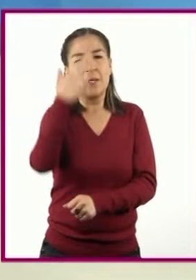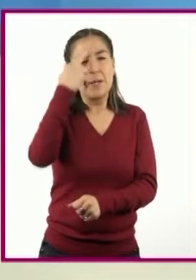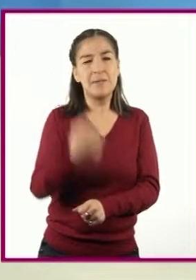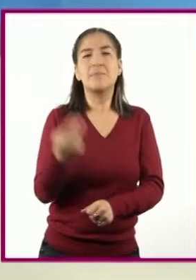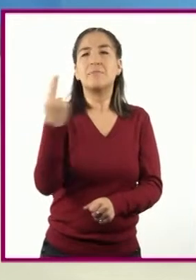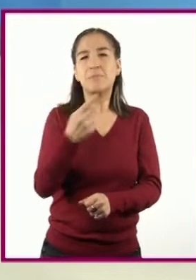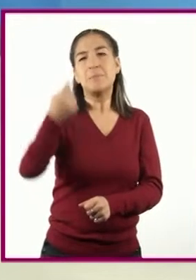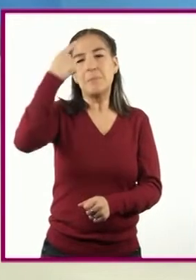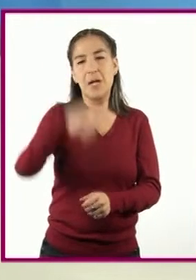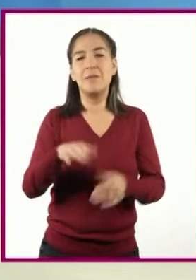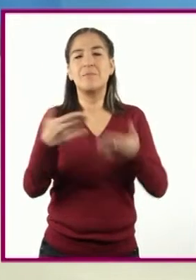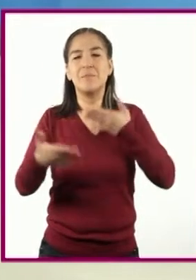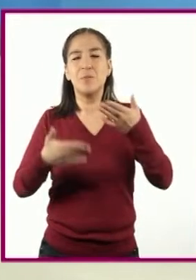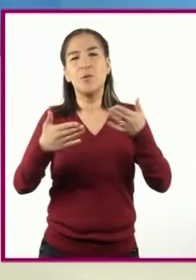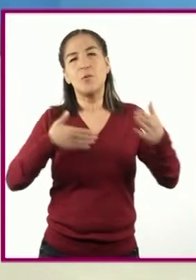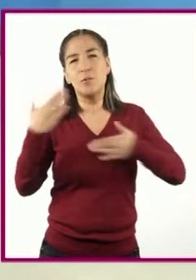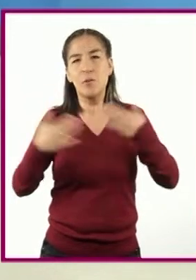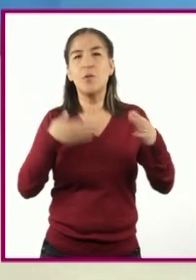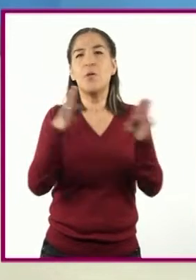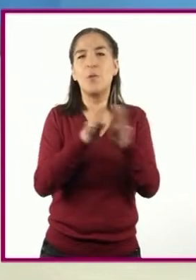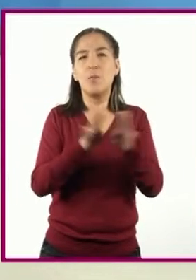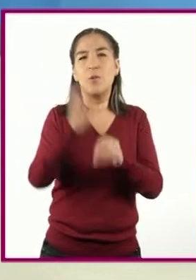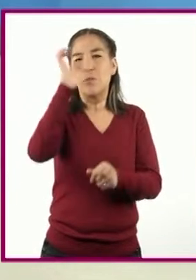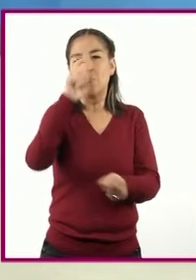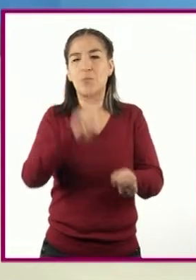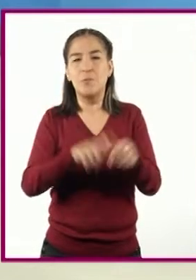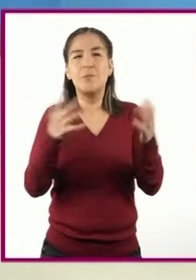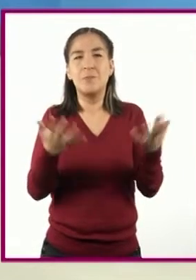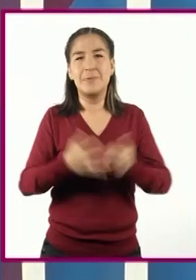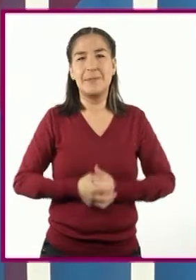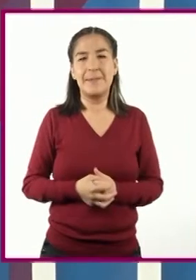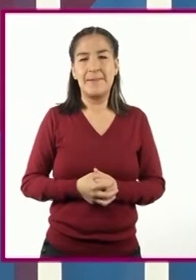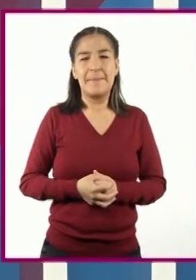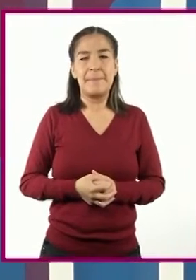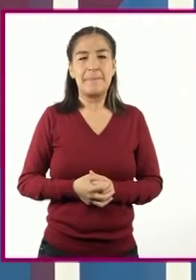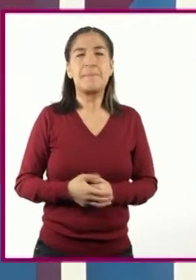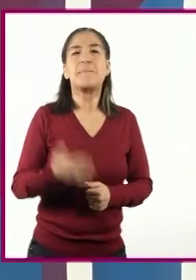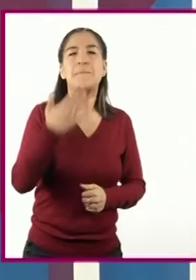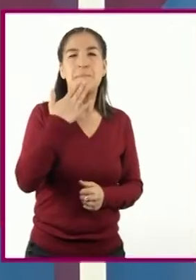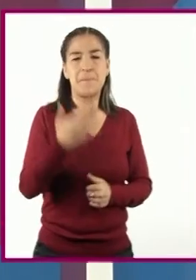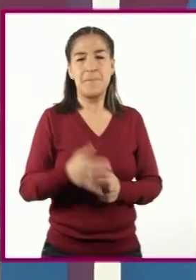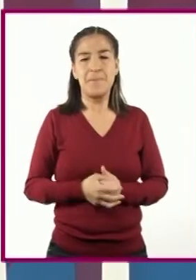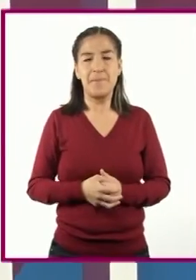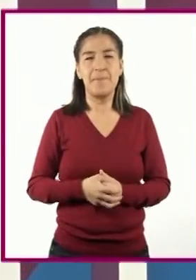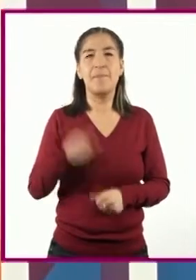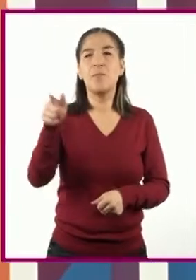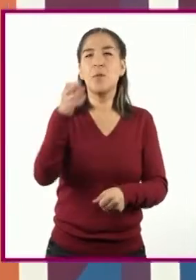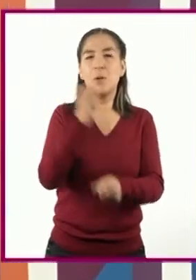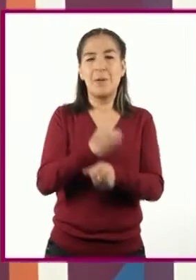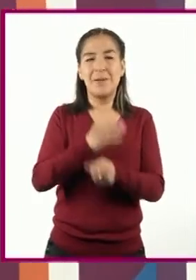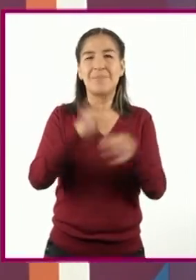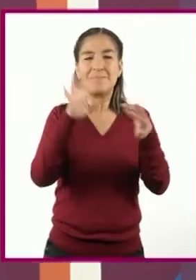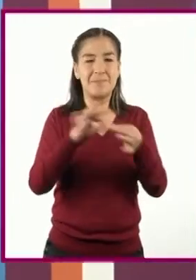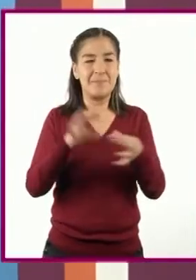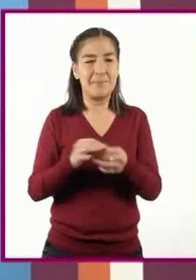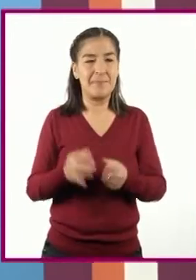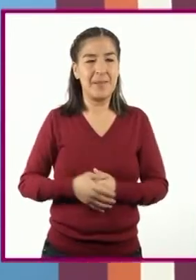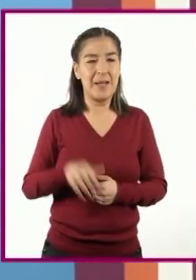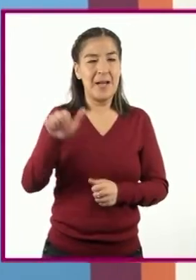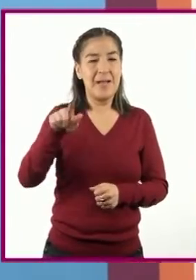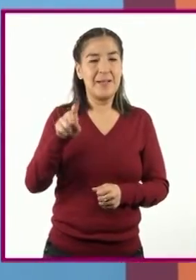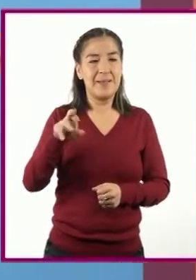necesarias para la convivencia intercultural? Muy bien. de acuerdo con Andrea